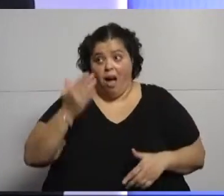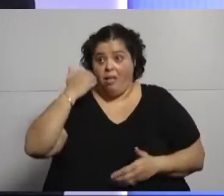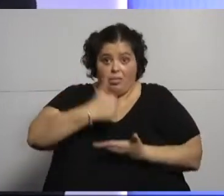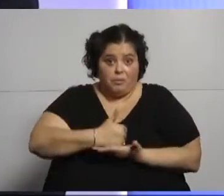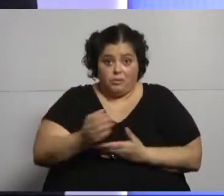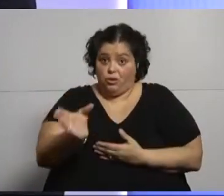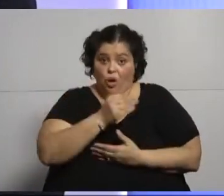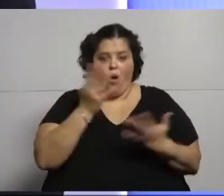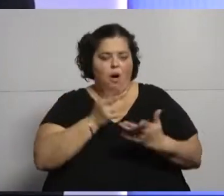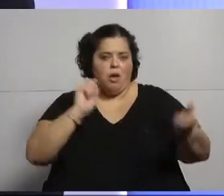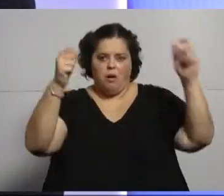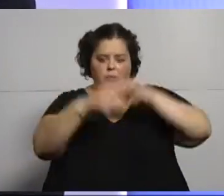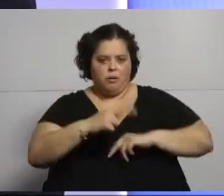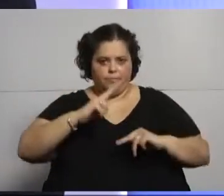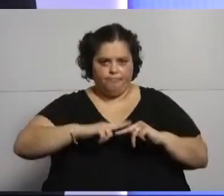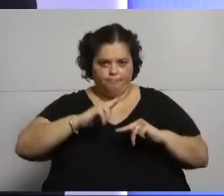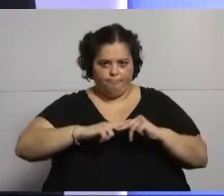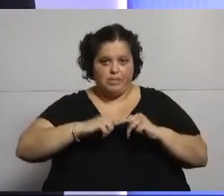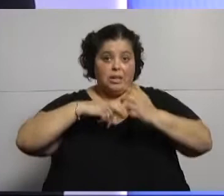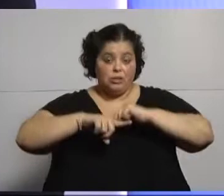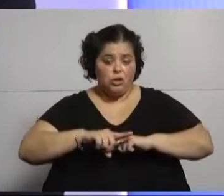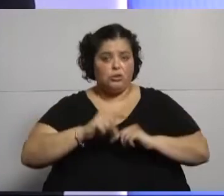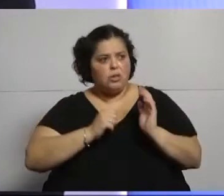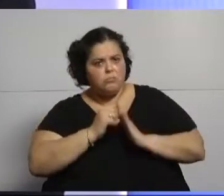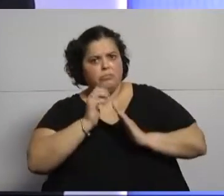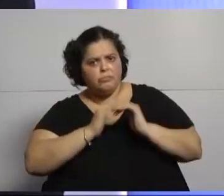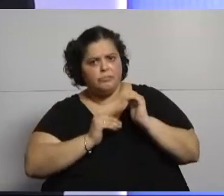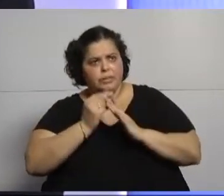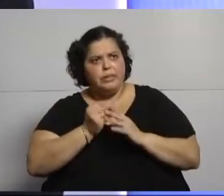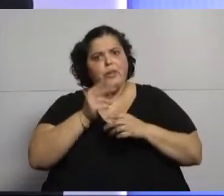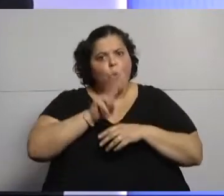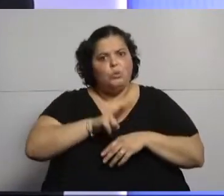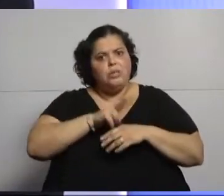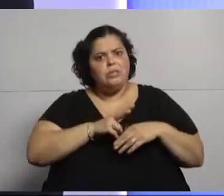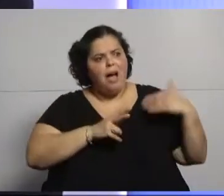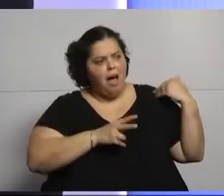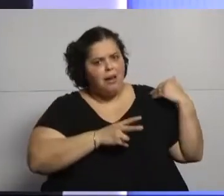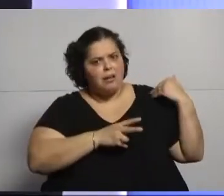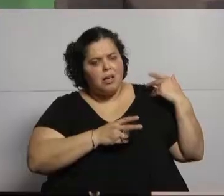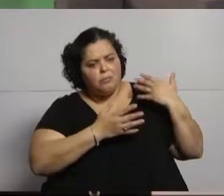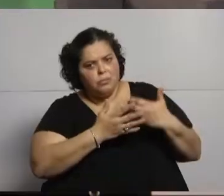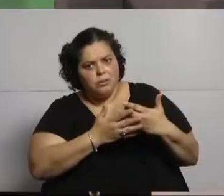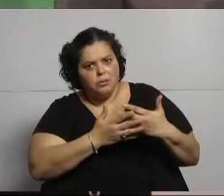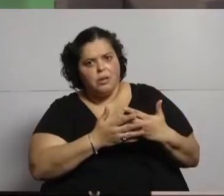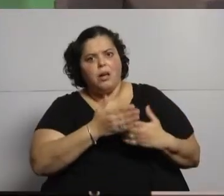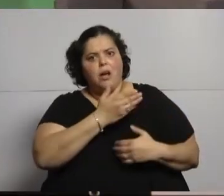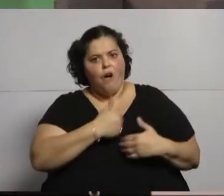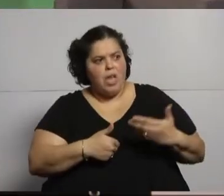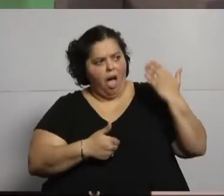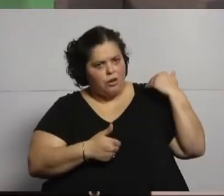en infraestructura en años anteriores y poder montando esas capas para cuando las necesitábamos en tiempo real. No es que en 48 horas hicimos magia y que